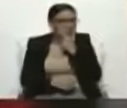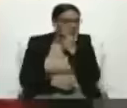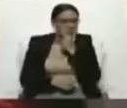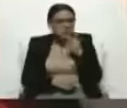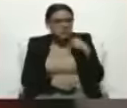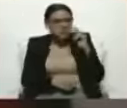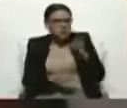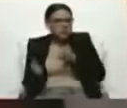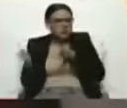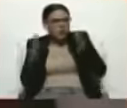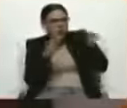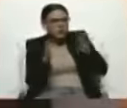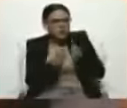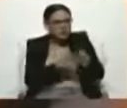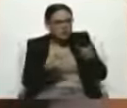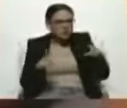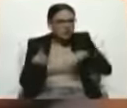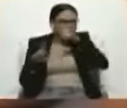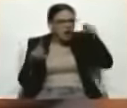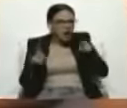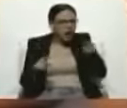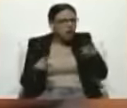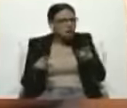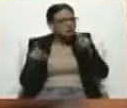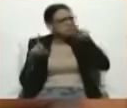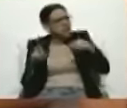cauchos? ¿Para si uno matero?